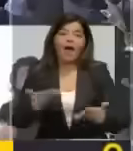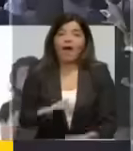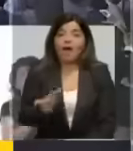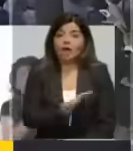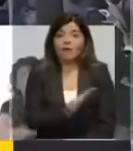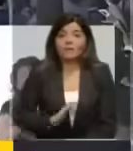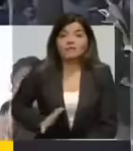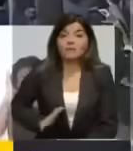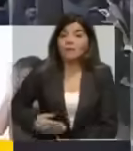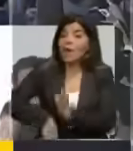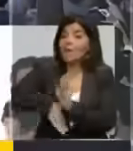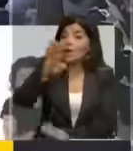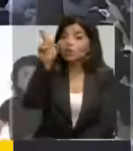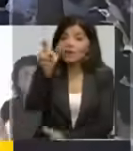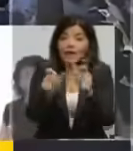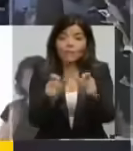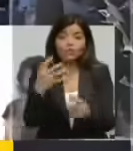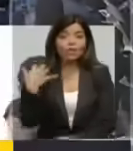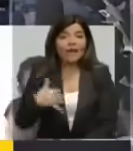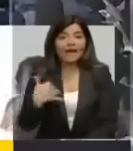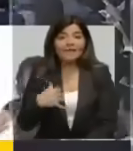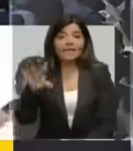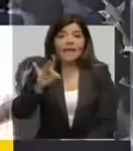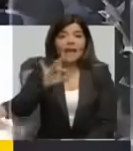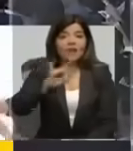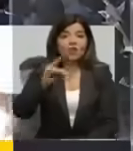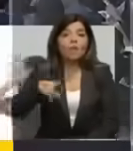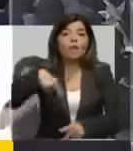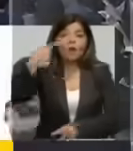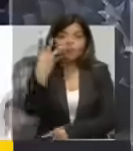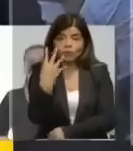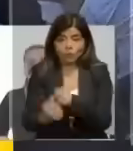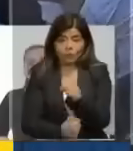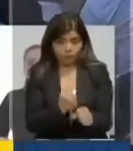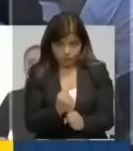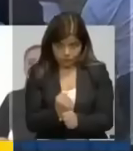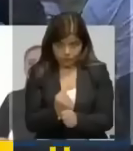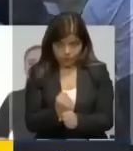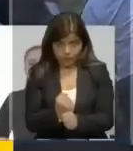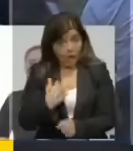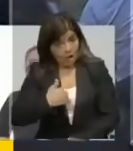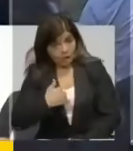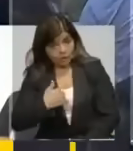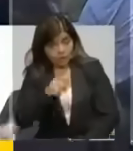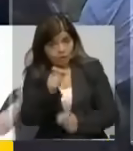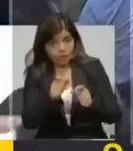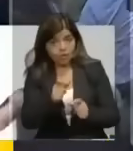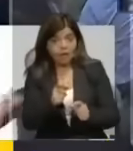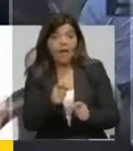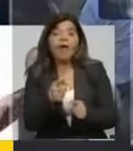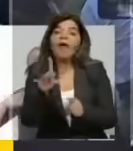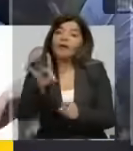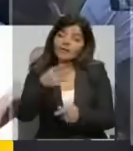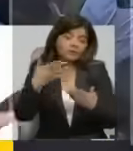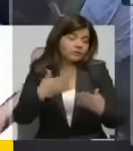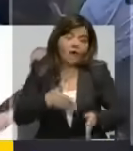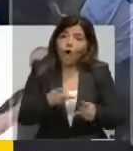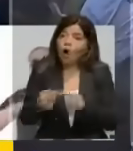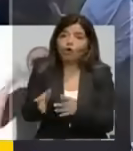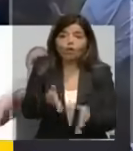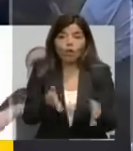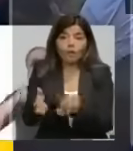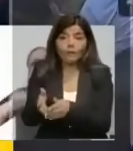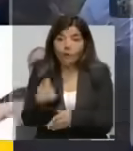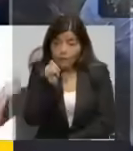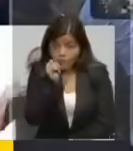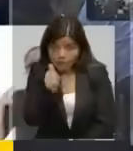la mayoría de los argentinos eligió para los próximos 4 años. Los argentinos eligieron otro camino. Y desde